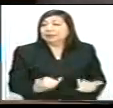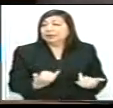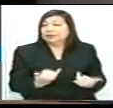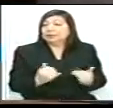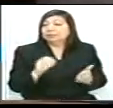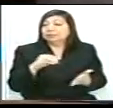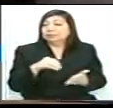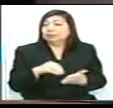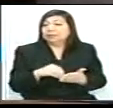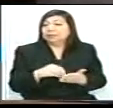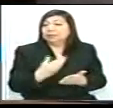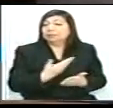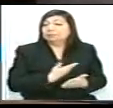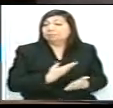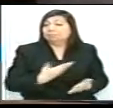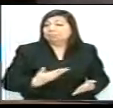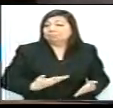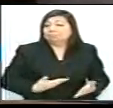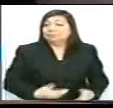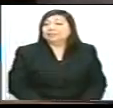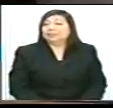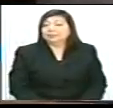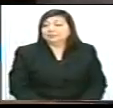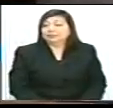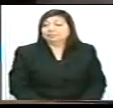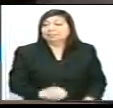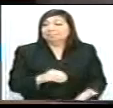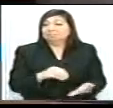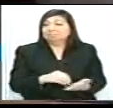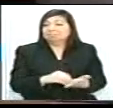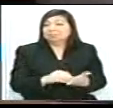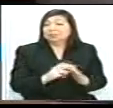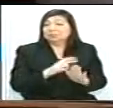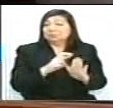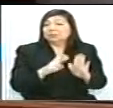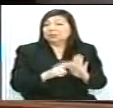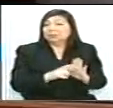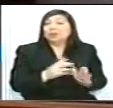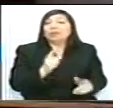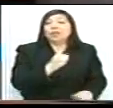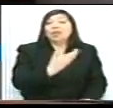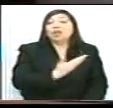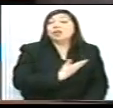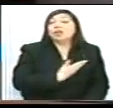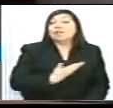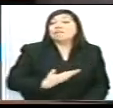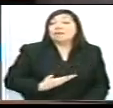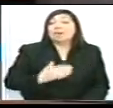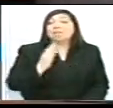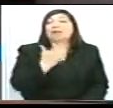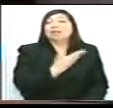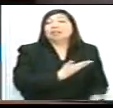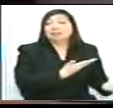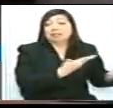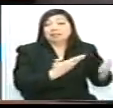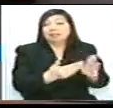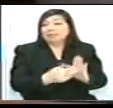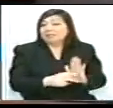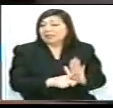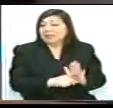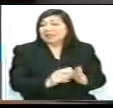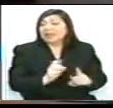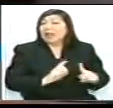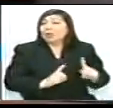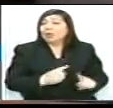una propuesta del Poder Ejecutivo, para empezar. Estamos hablando de un proyecto del gobierno. Así que me llama mucho la atención